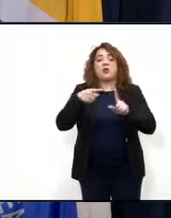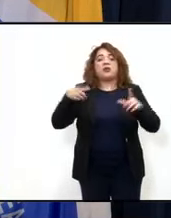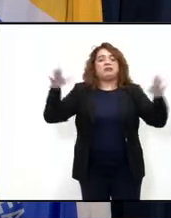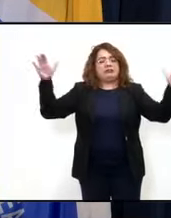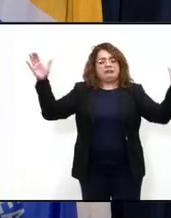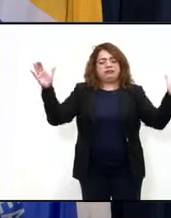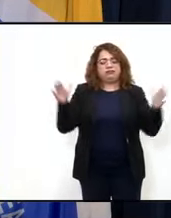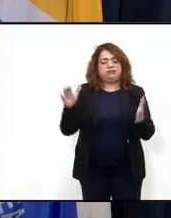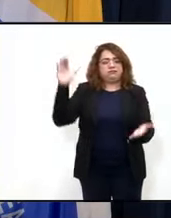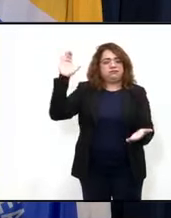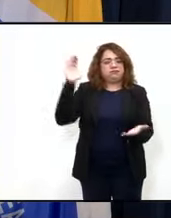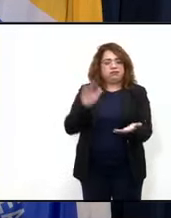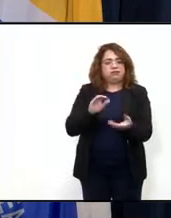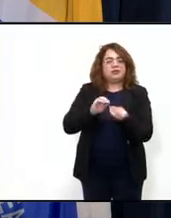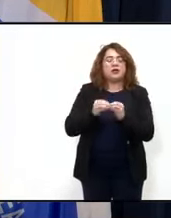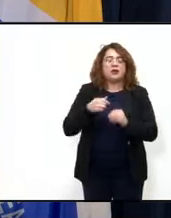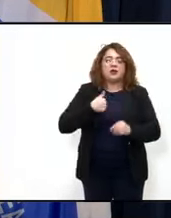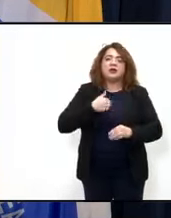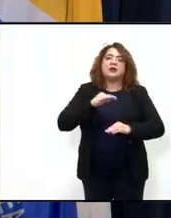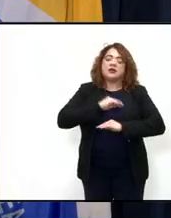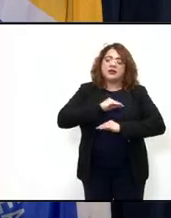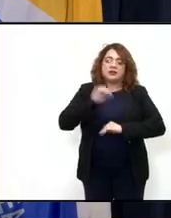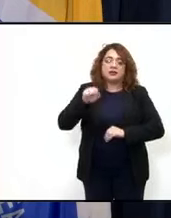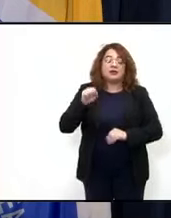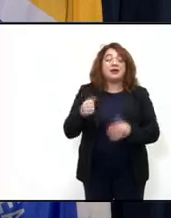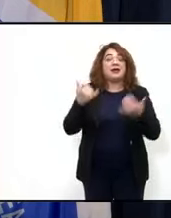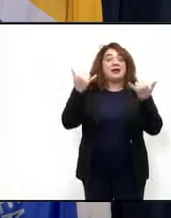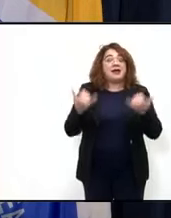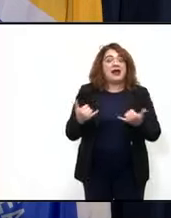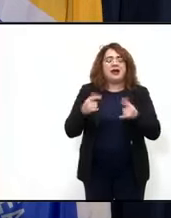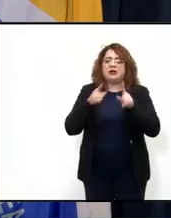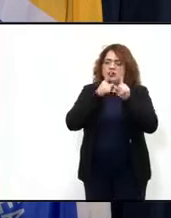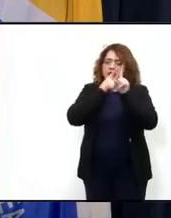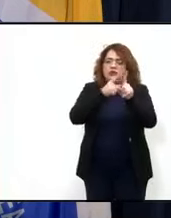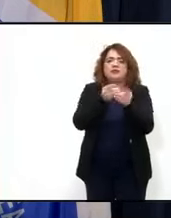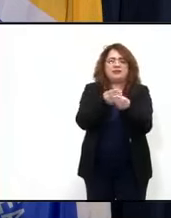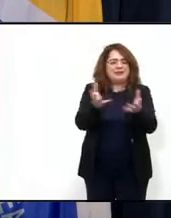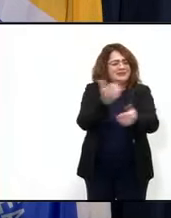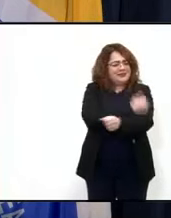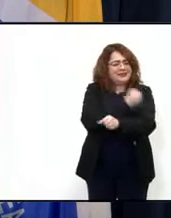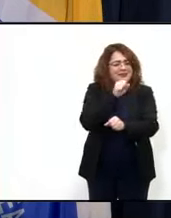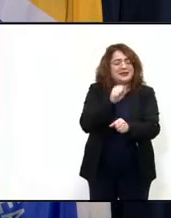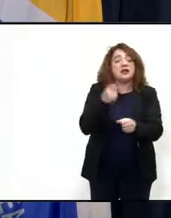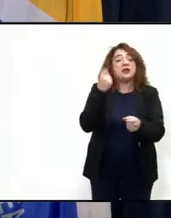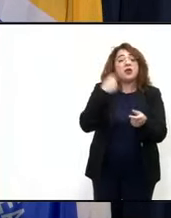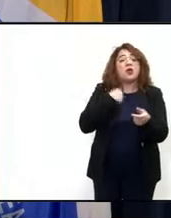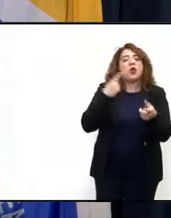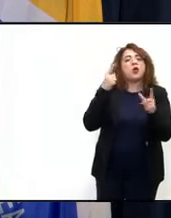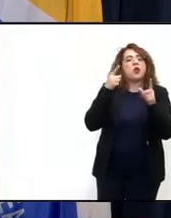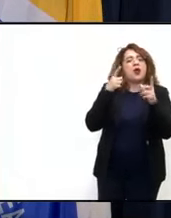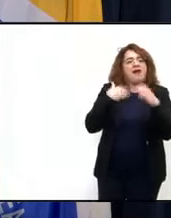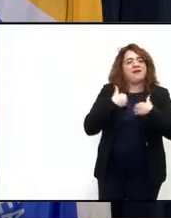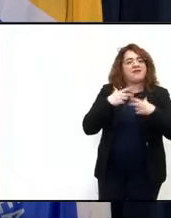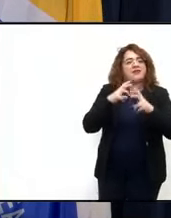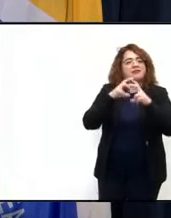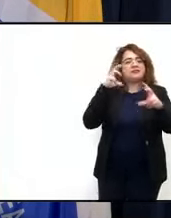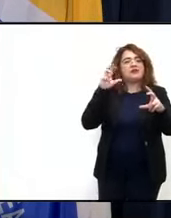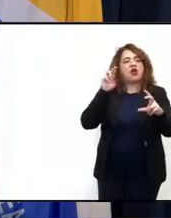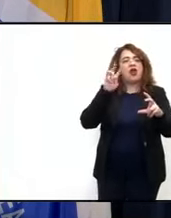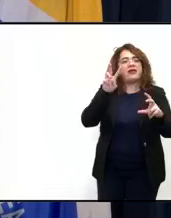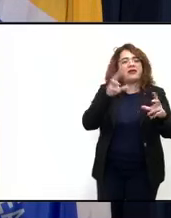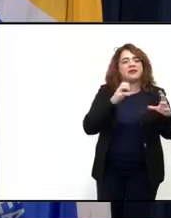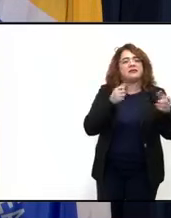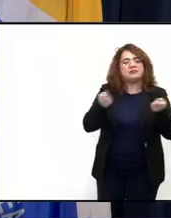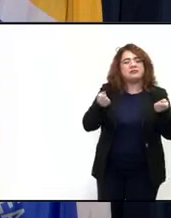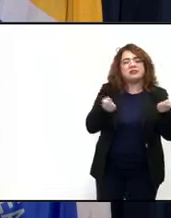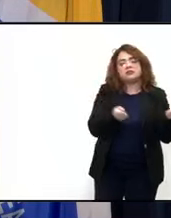lanzando dos nuevos vehículos móviles para administrar vacunas a los residentes confinados, a sus hogares y a las